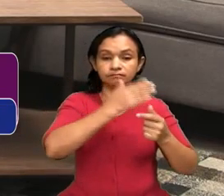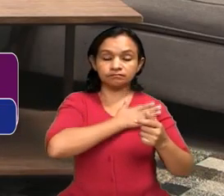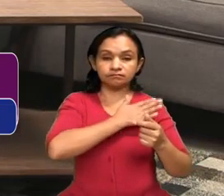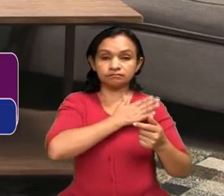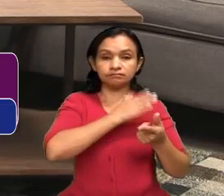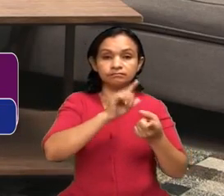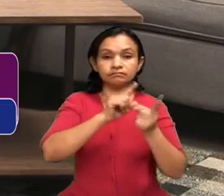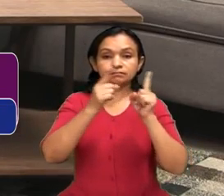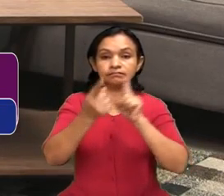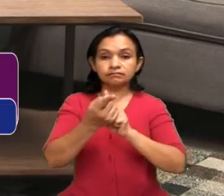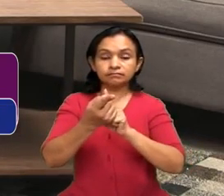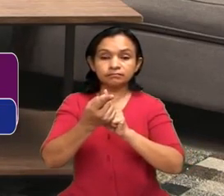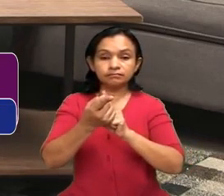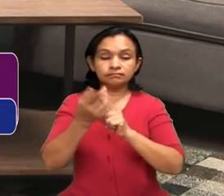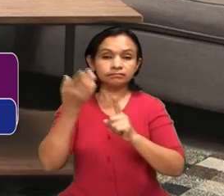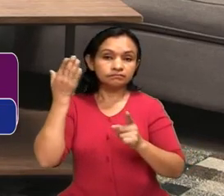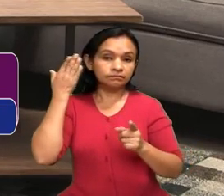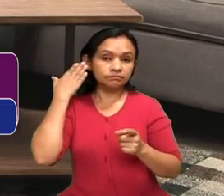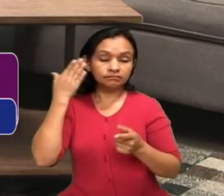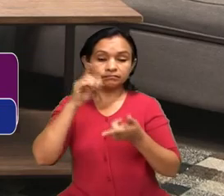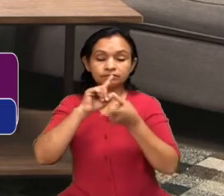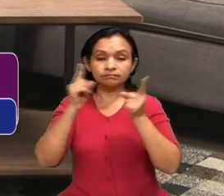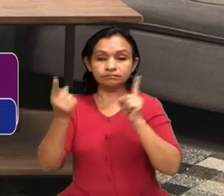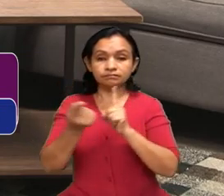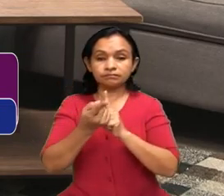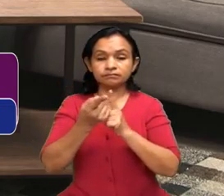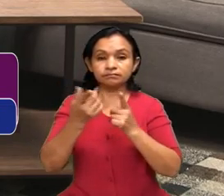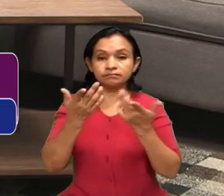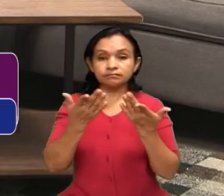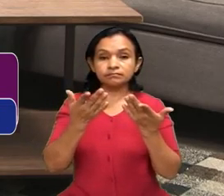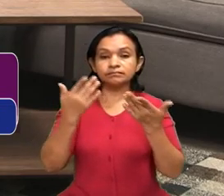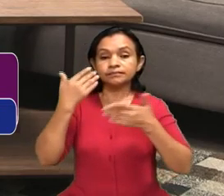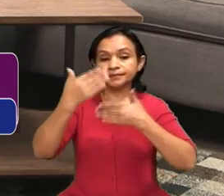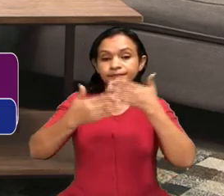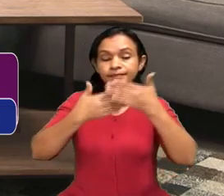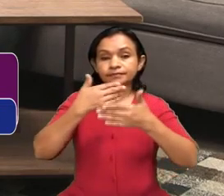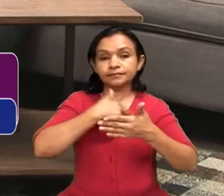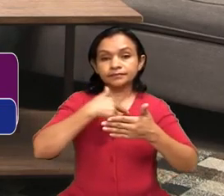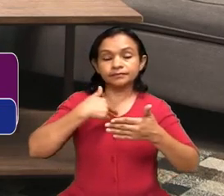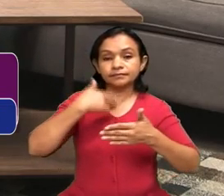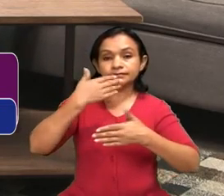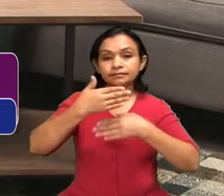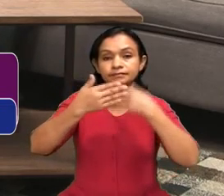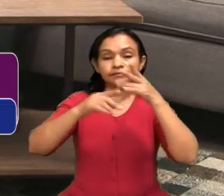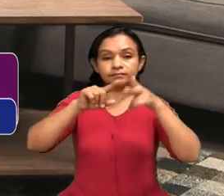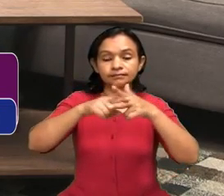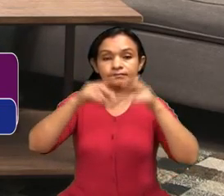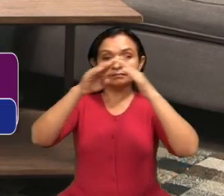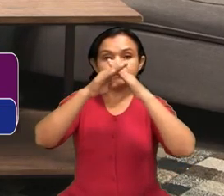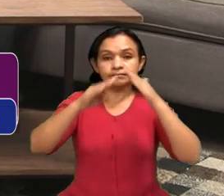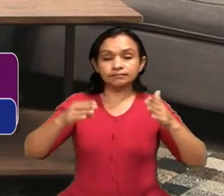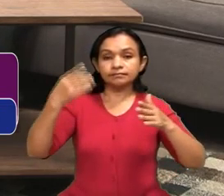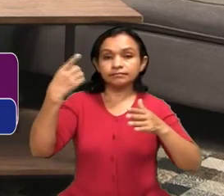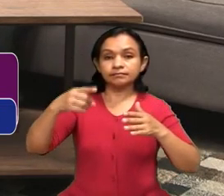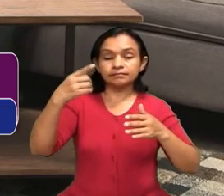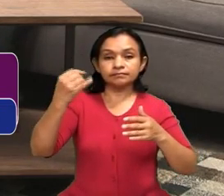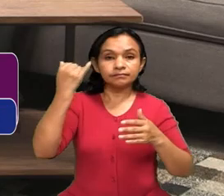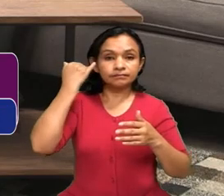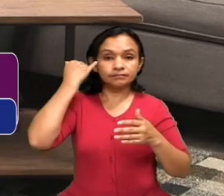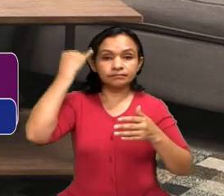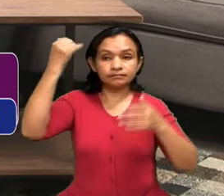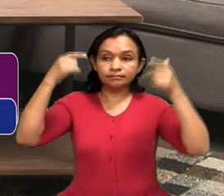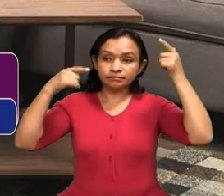la Guardia Somocista también es desarticulada, y dentro de eso un proceso también de construcción, en principio de paz y después de reivindicaciones. Los ideales de Sandino a